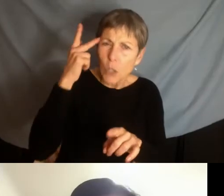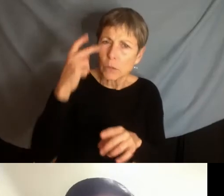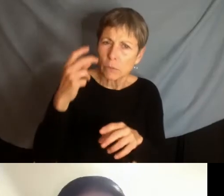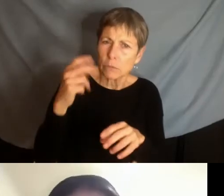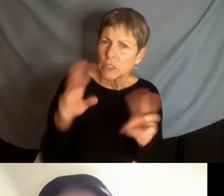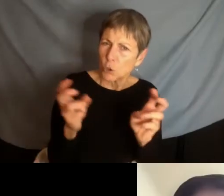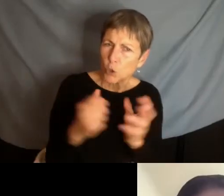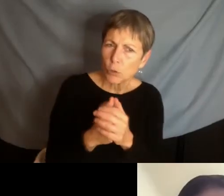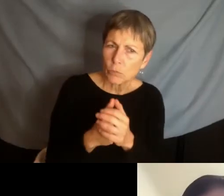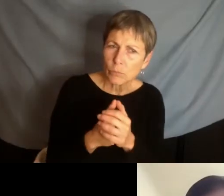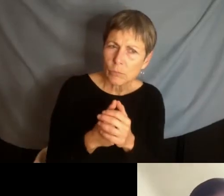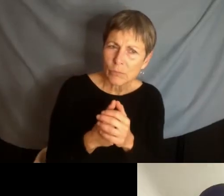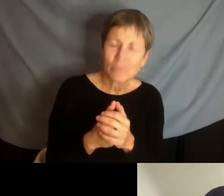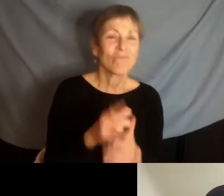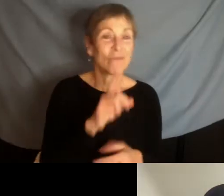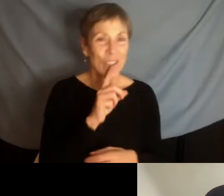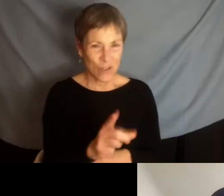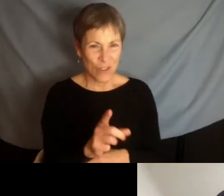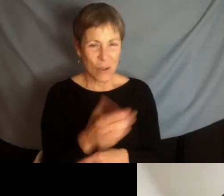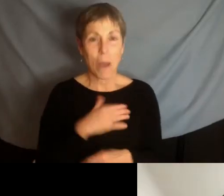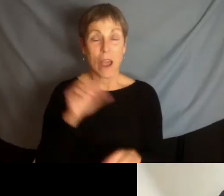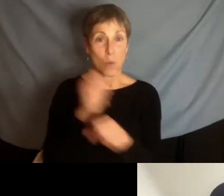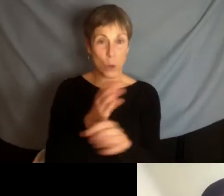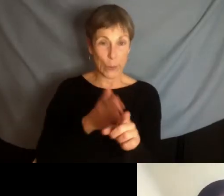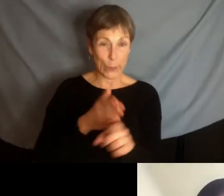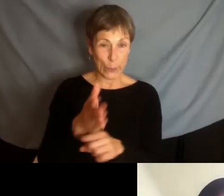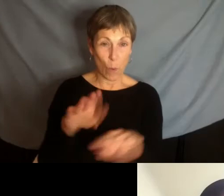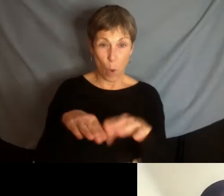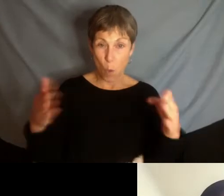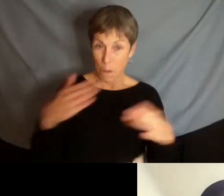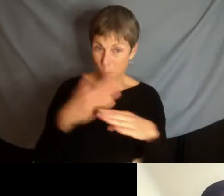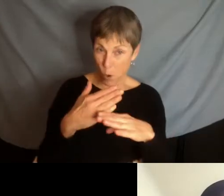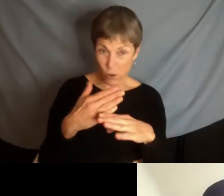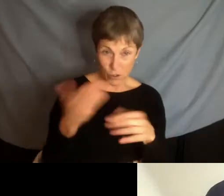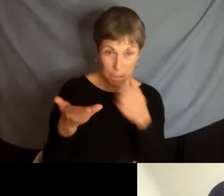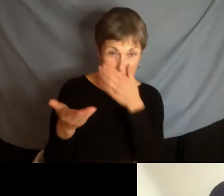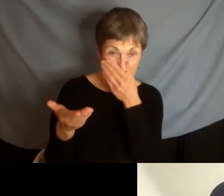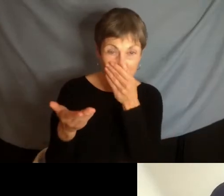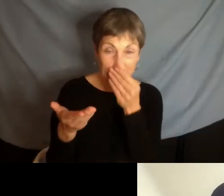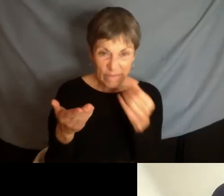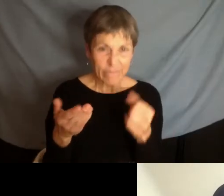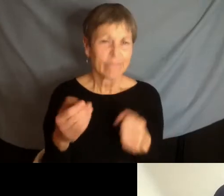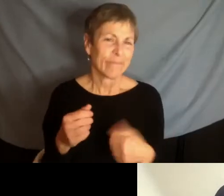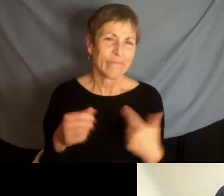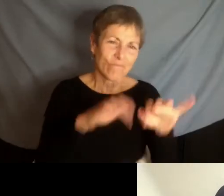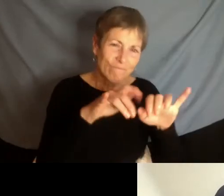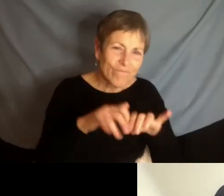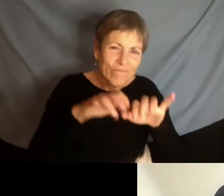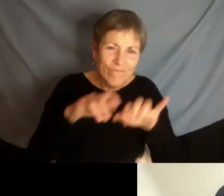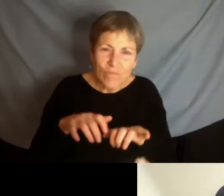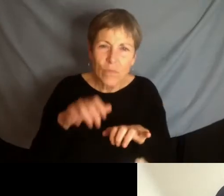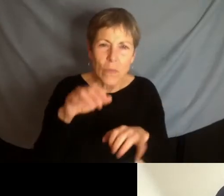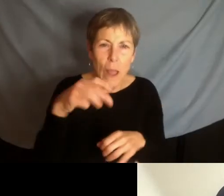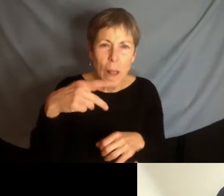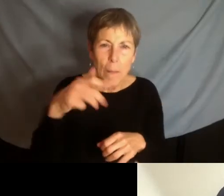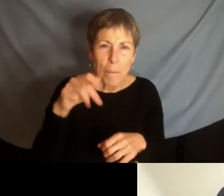político. Sí, claro que sí. Mi trabajo que está más directamente asociado con fronteras abiertas es algunos